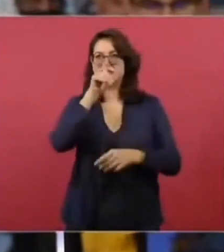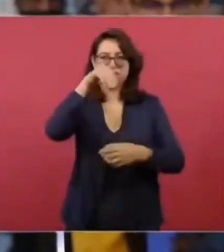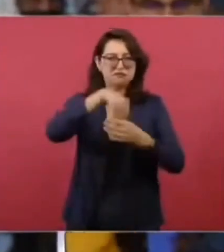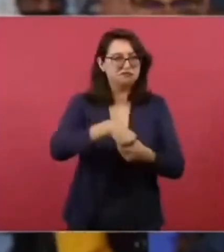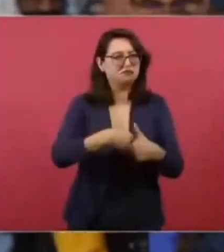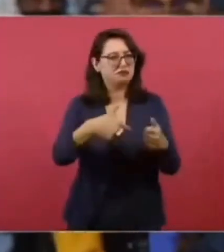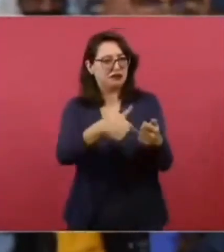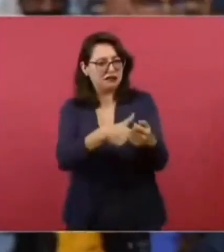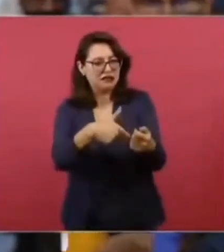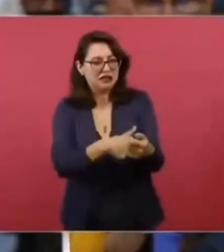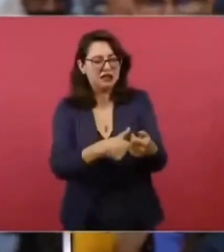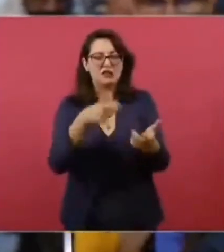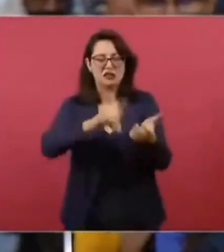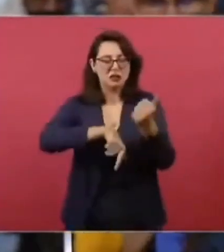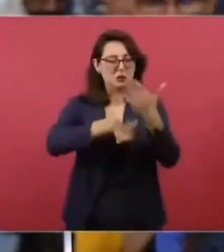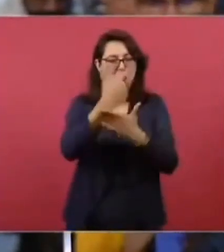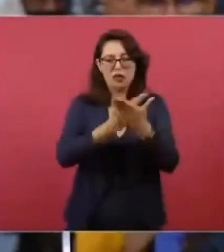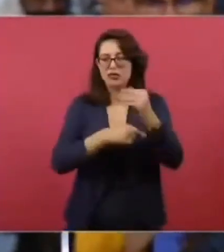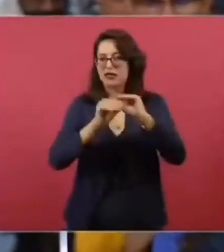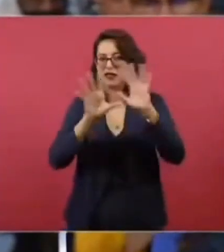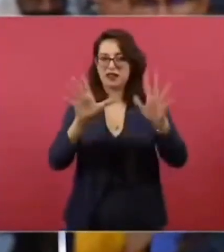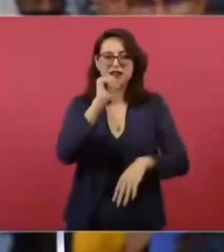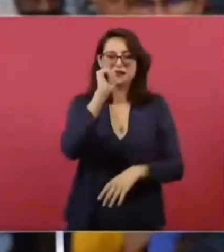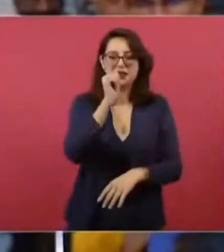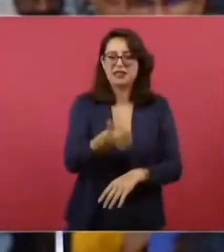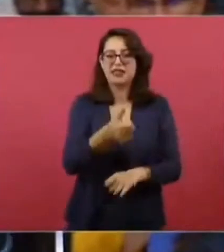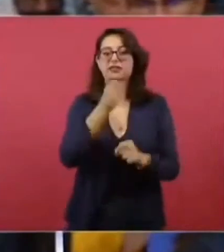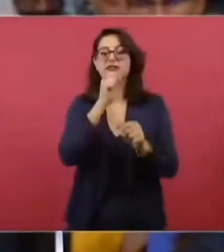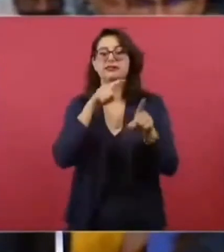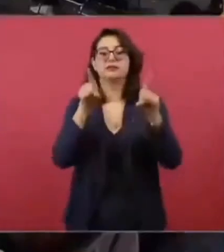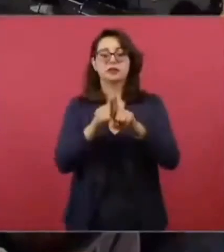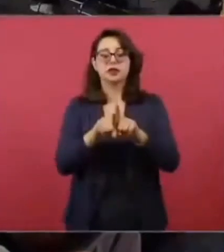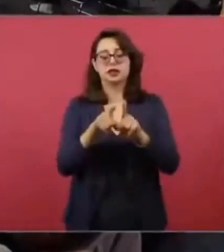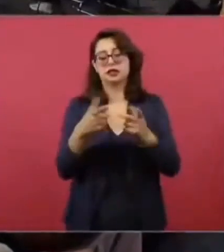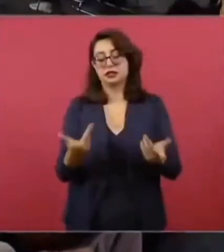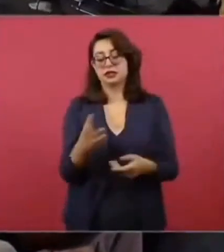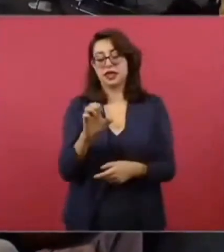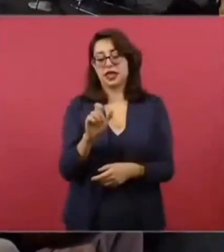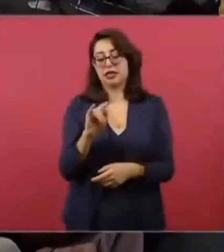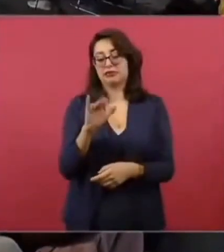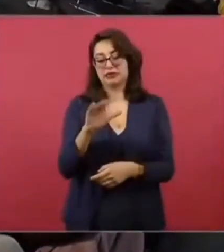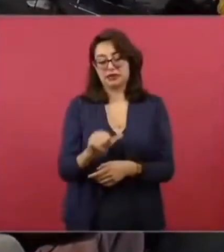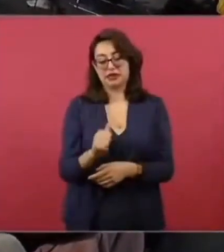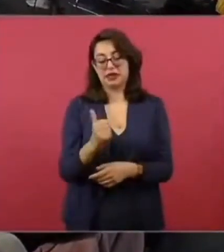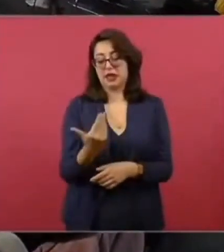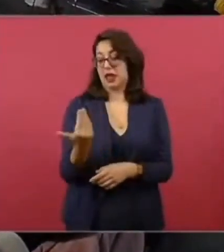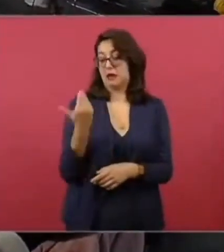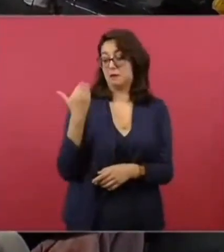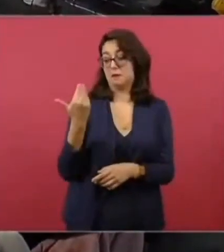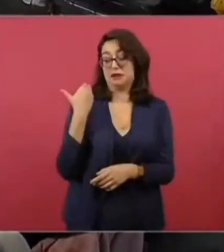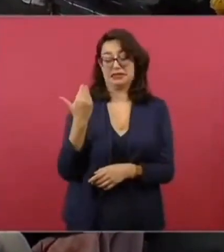de esta propia organización, porque incluso establecía en su código de ética, que fue recién modificado en una